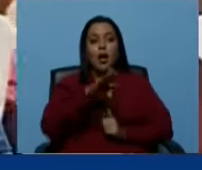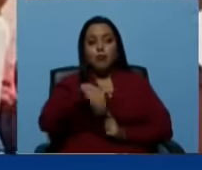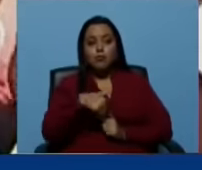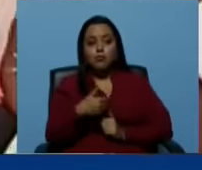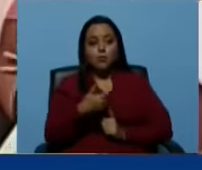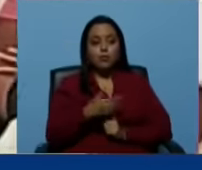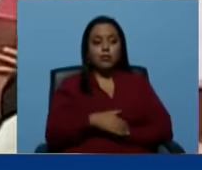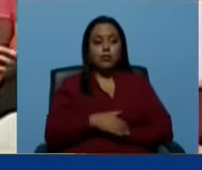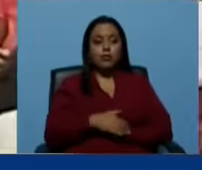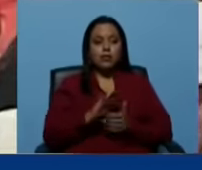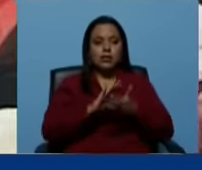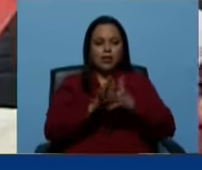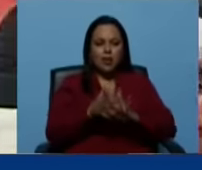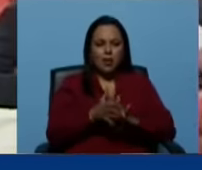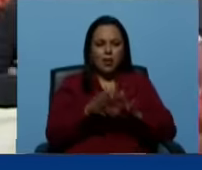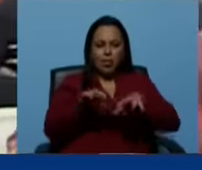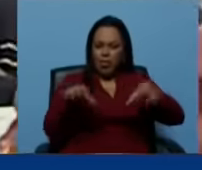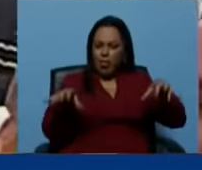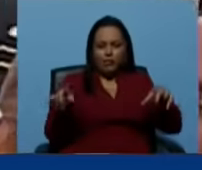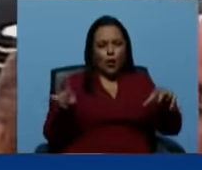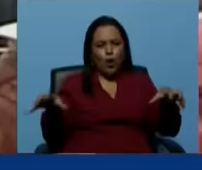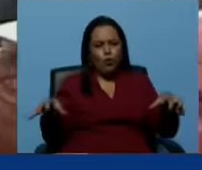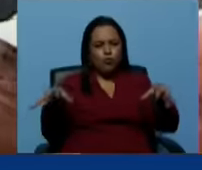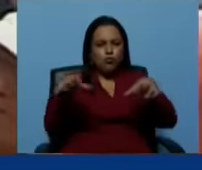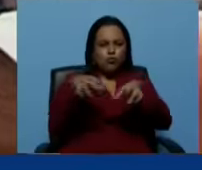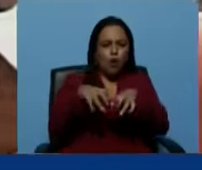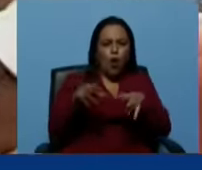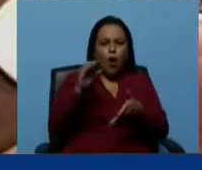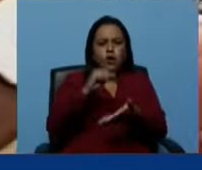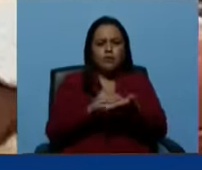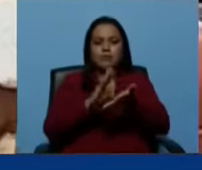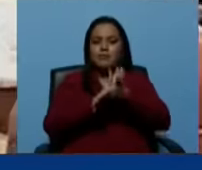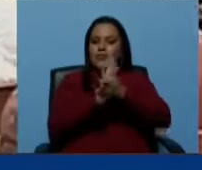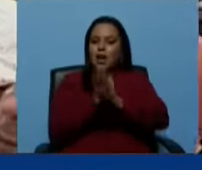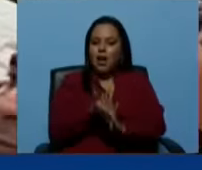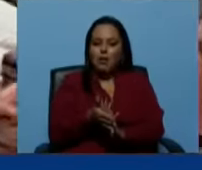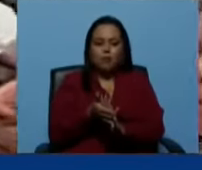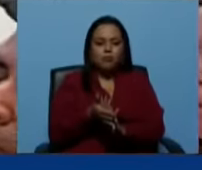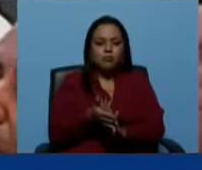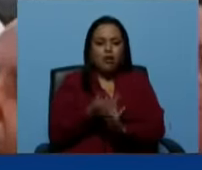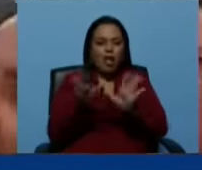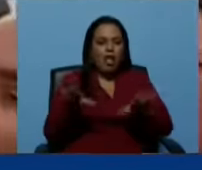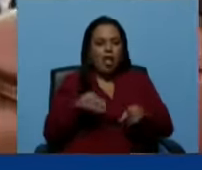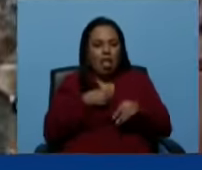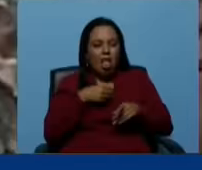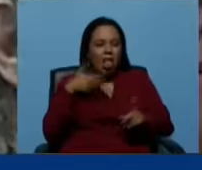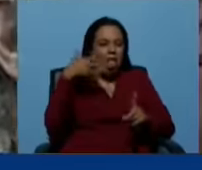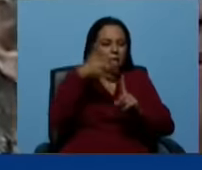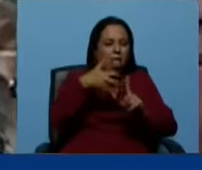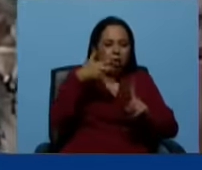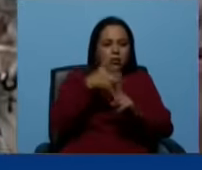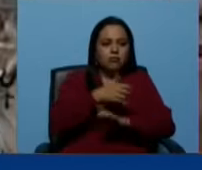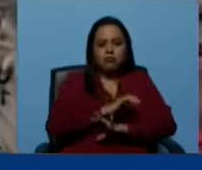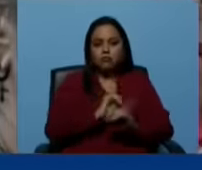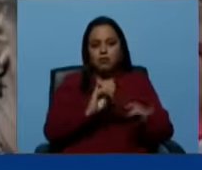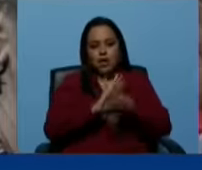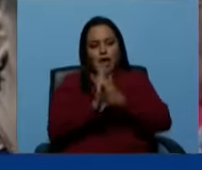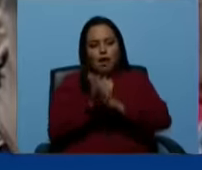despolarizar la sociedad. Y se acabó la intolerancia y ese odio visceral.